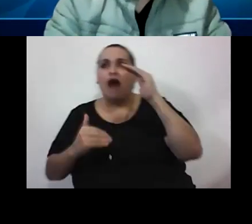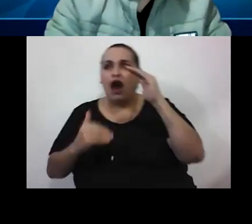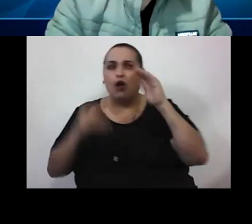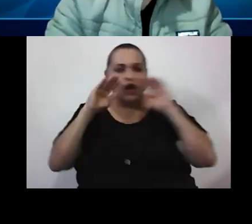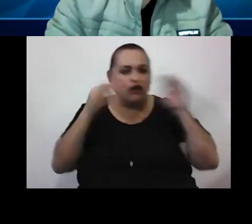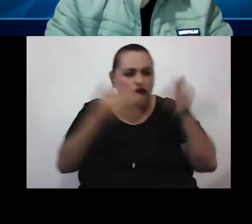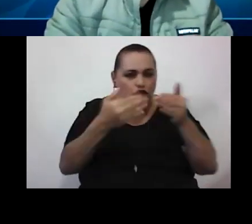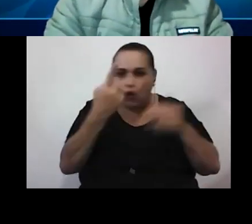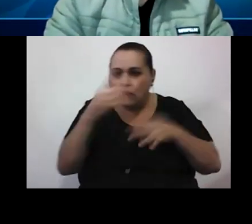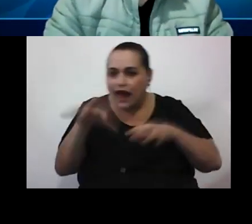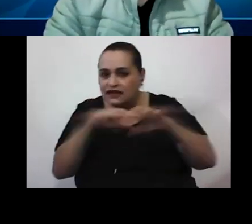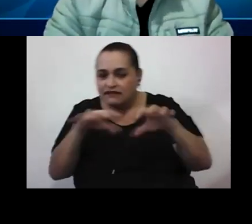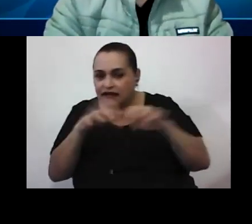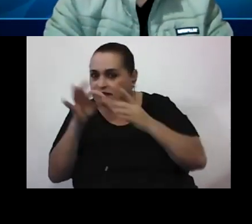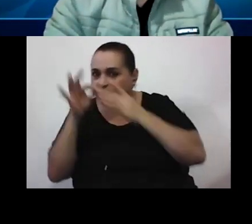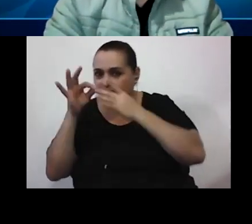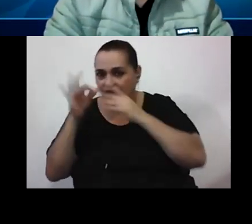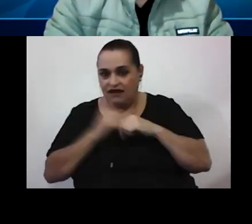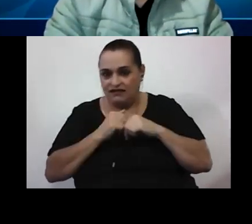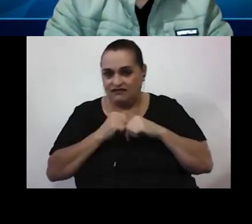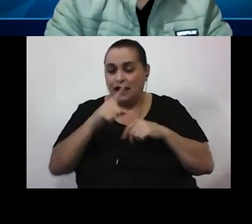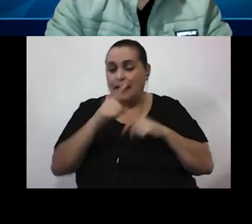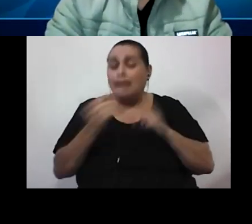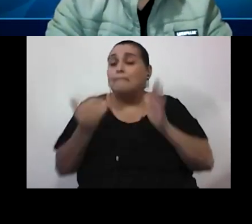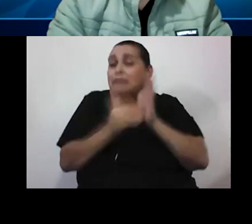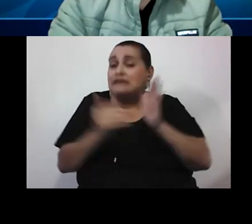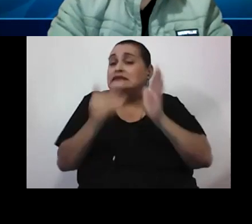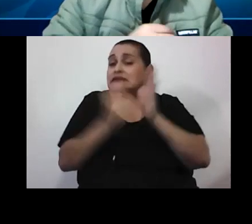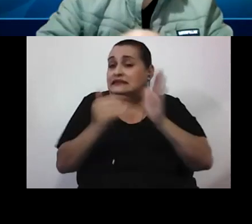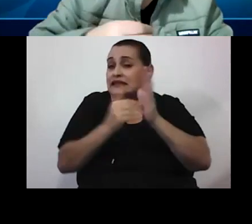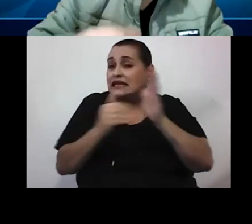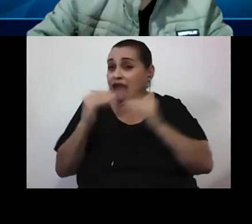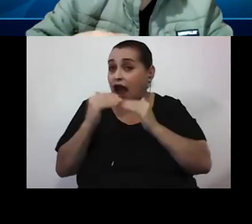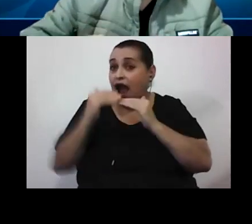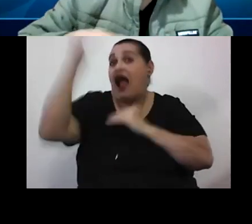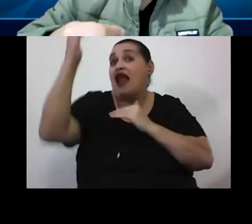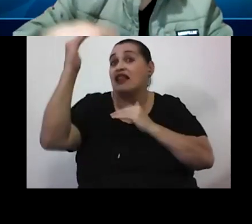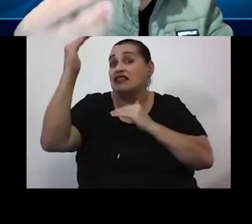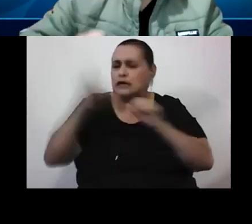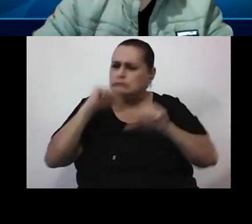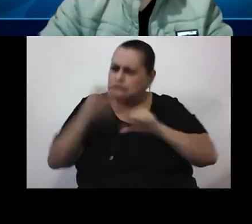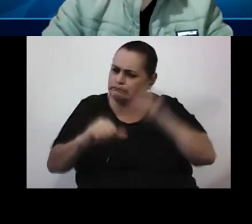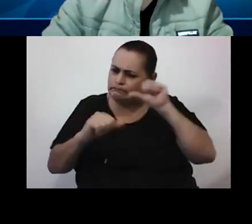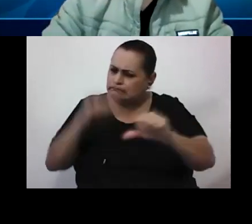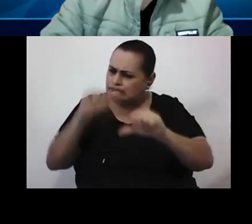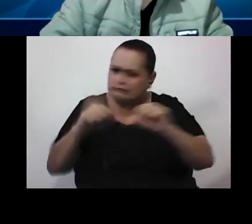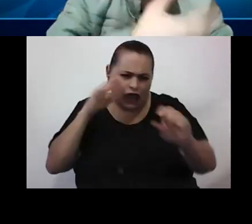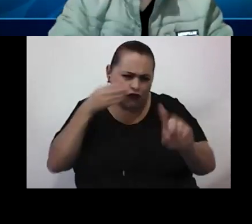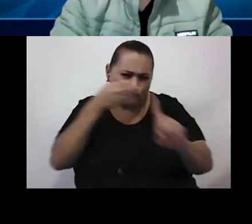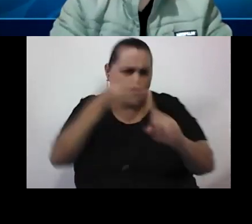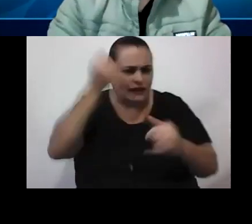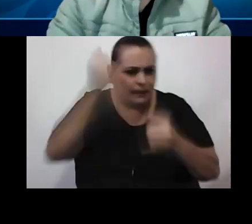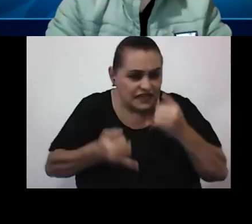particular. Su persistencia es alta, es tenaz, se enfoca en una actividad y la termina,